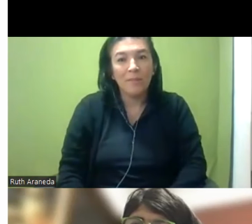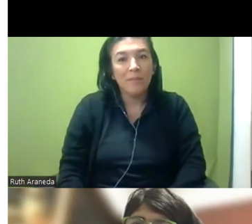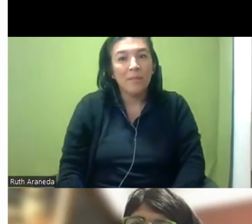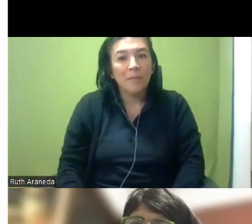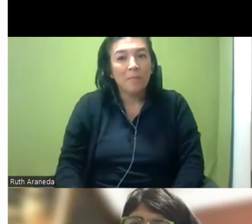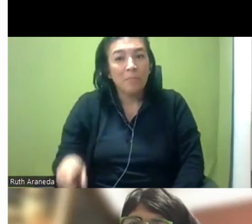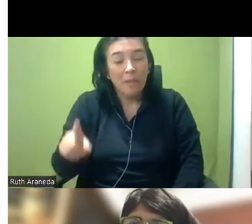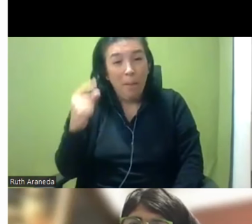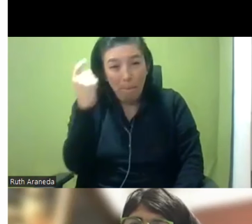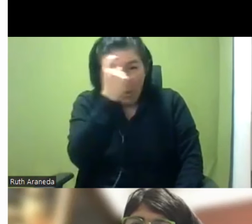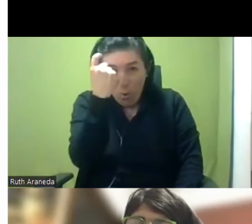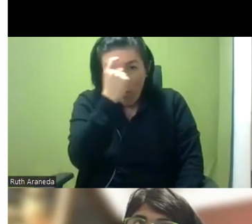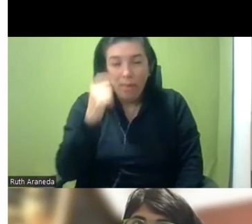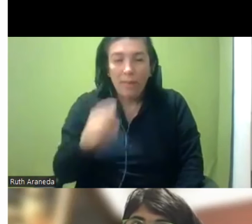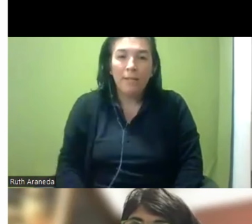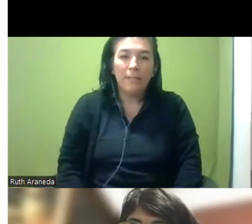sí,